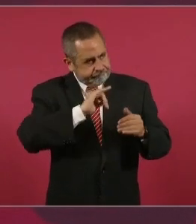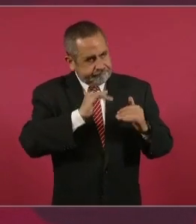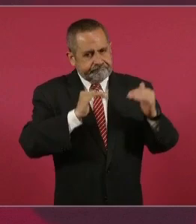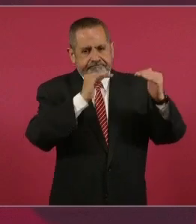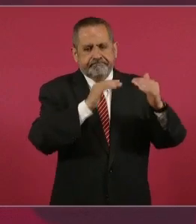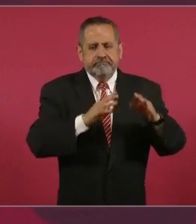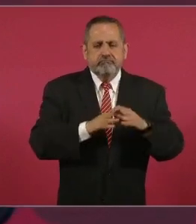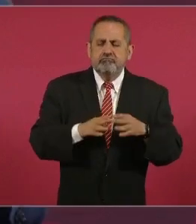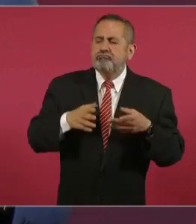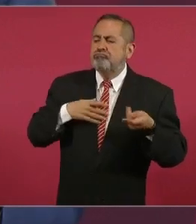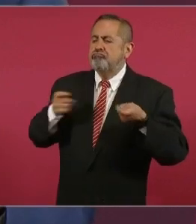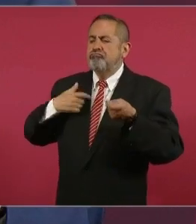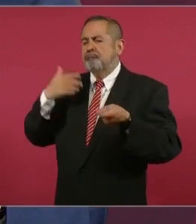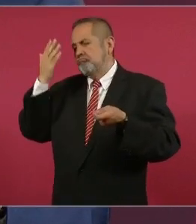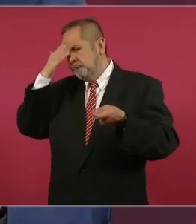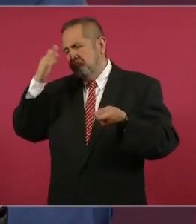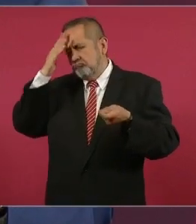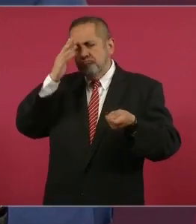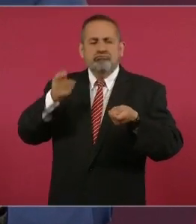como los grandes